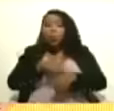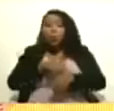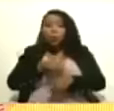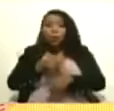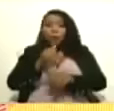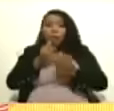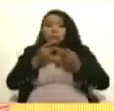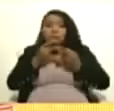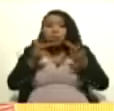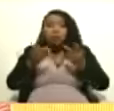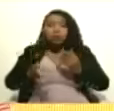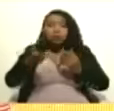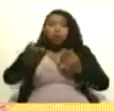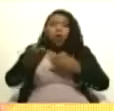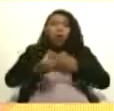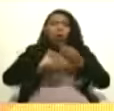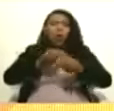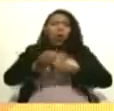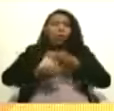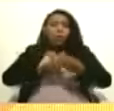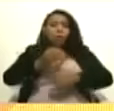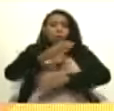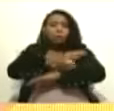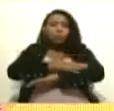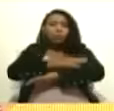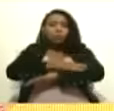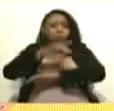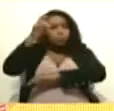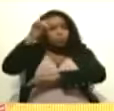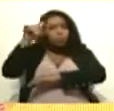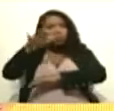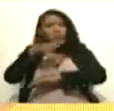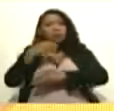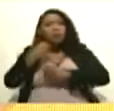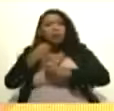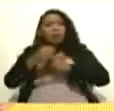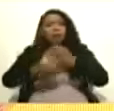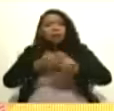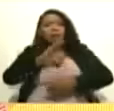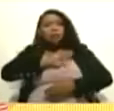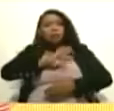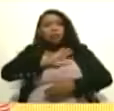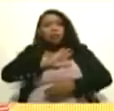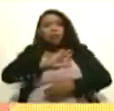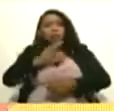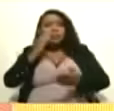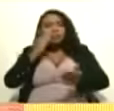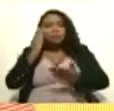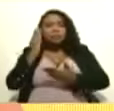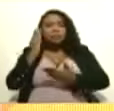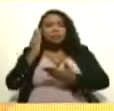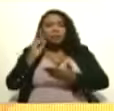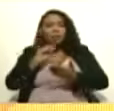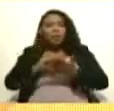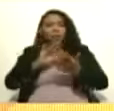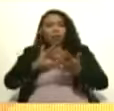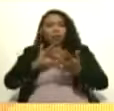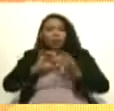harán anuncios importantes de Cómo será acatada la decisión del pueblo para ejercer su soberanía es la información Marilyn cua retornamos el paso al estudio